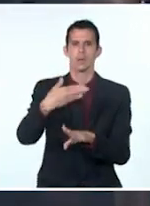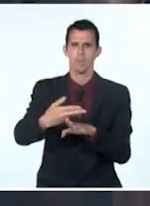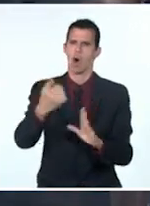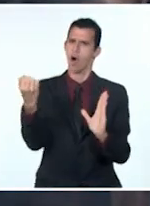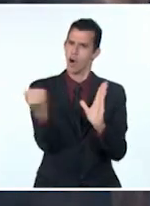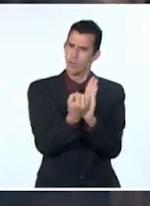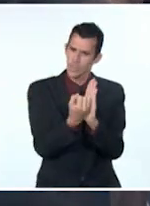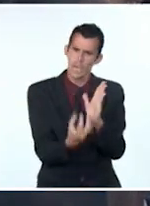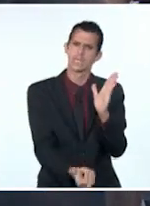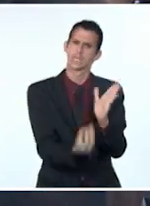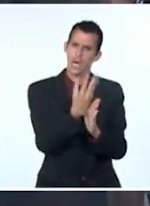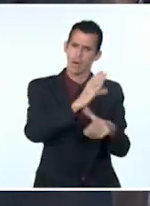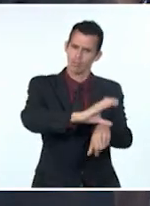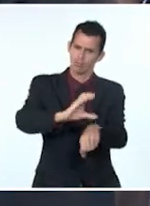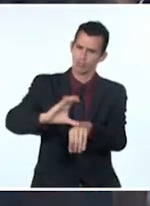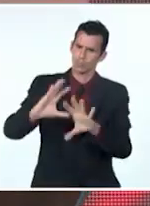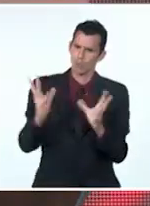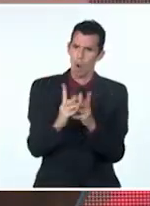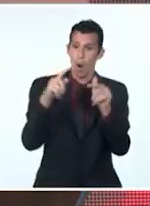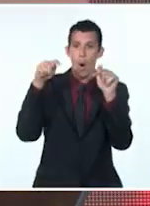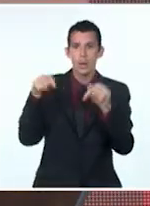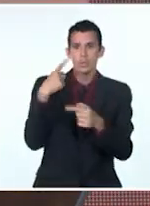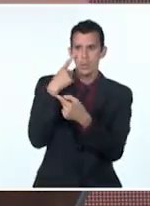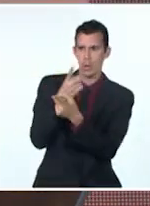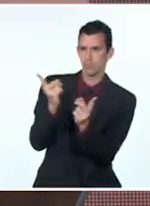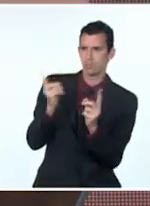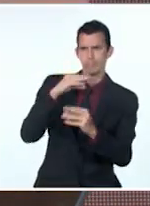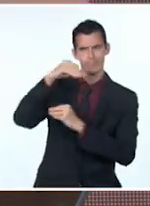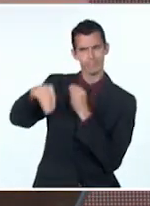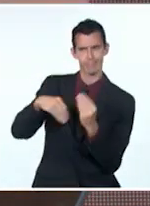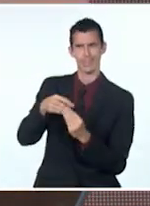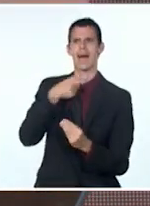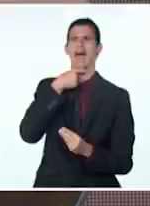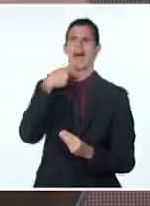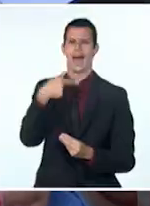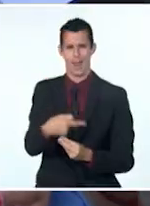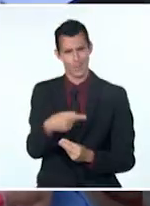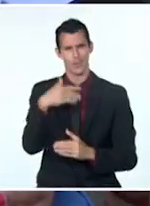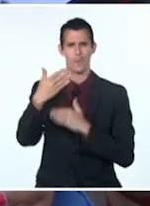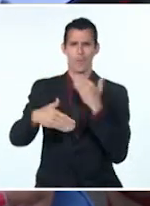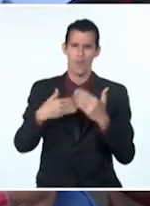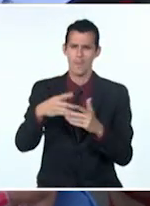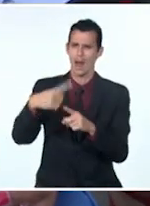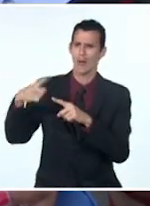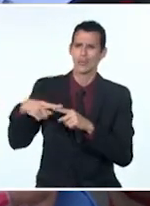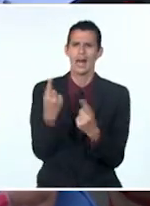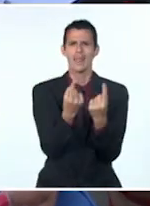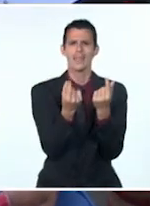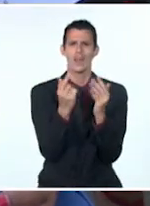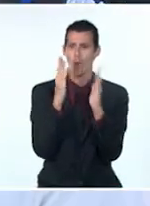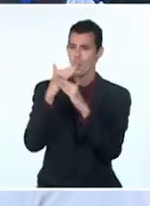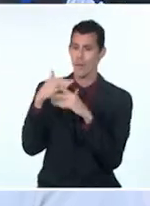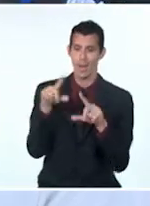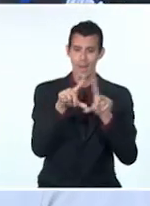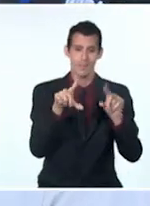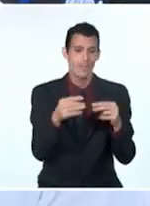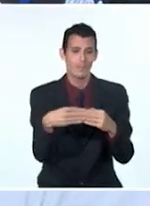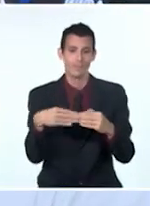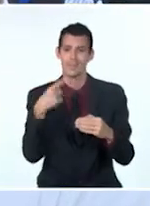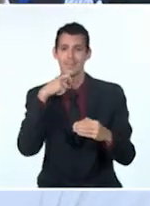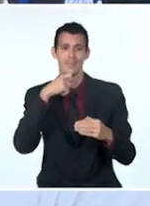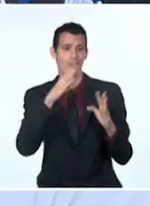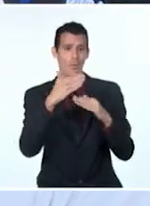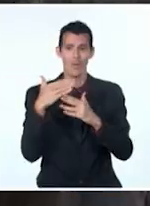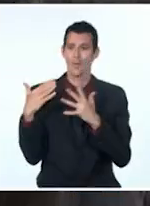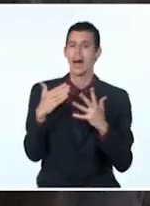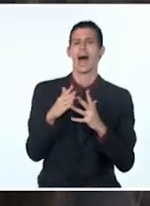en la transformación digital, la bancarización que vive el país y el despliegue de programas de infoalfabetización. De hecho, la